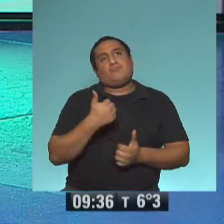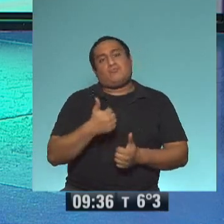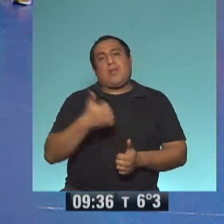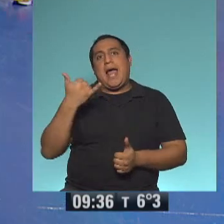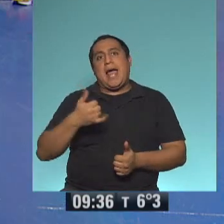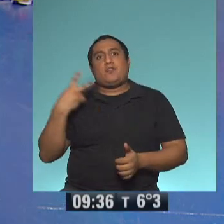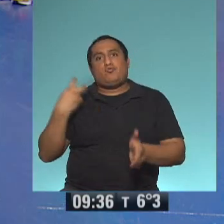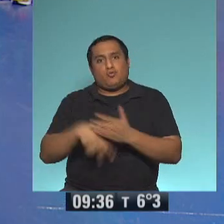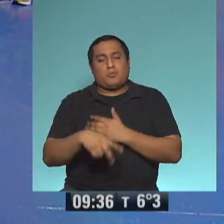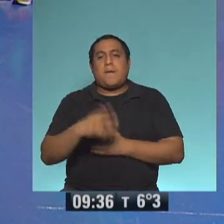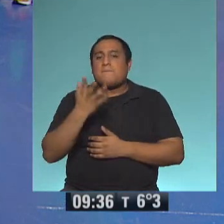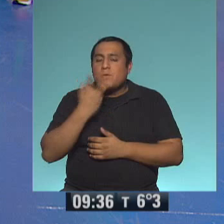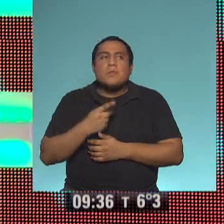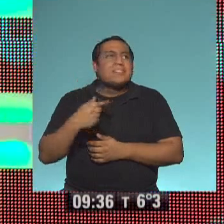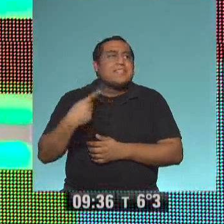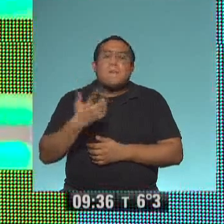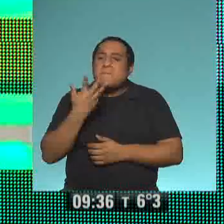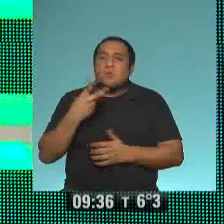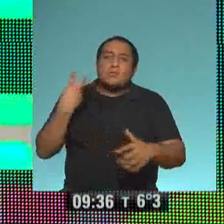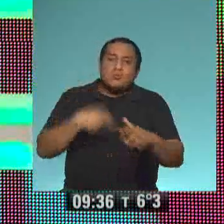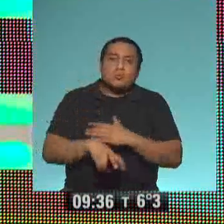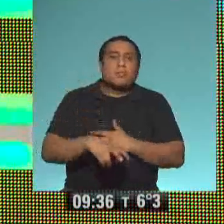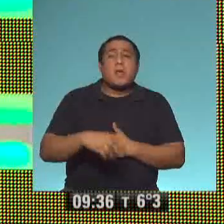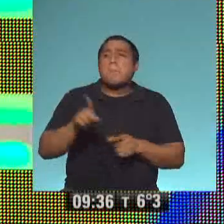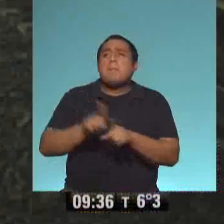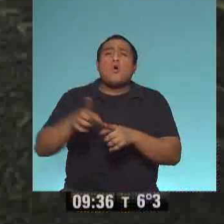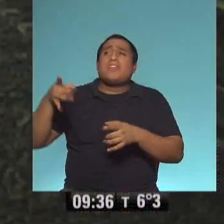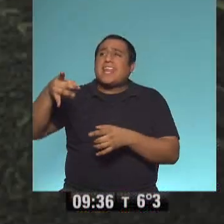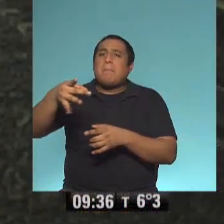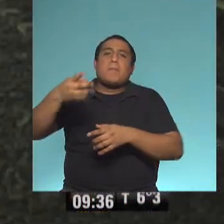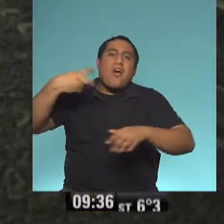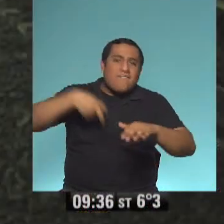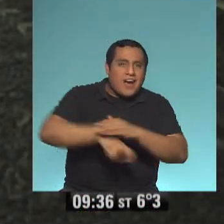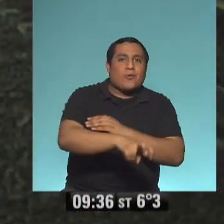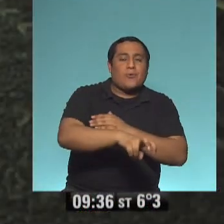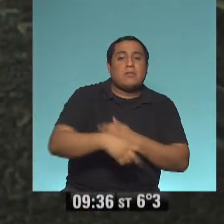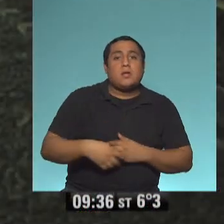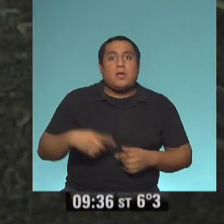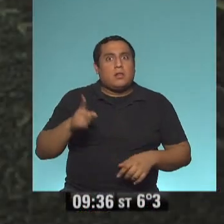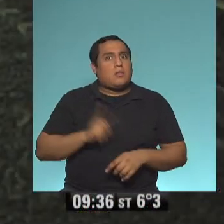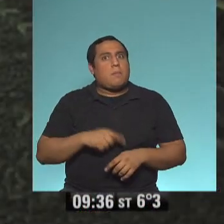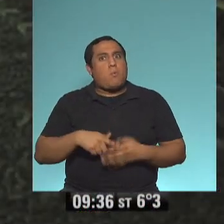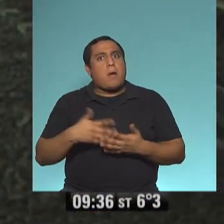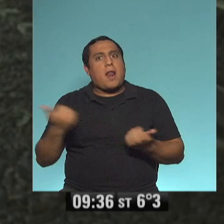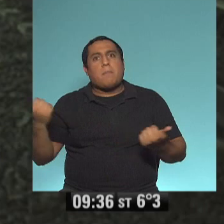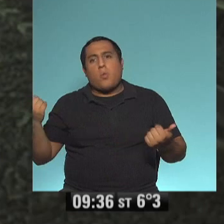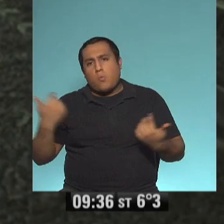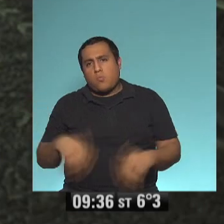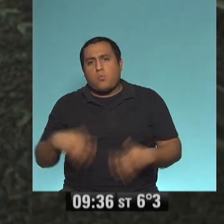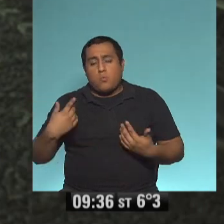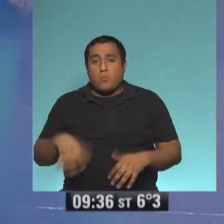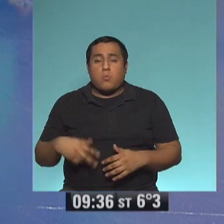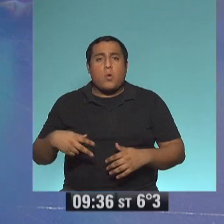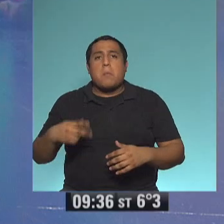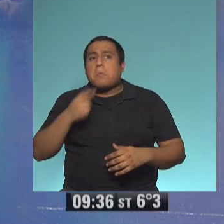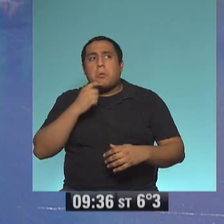subte y es porque un viaje que siempre me gusta. Es un tren subterráneo, ¿no? Y aparte acorta mucho el tiempo porque uno hace un trayecto que por ahí es